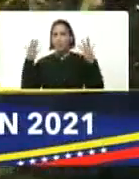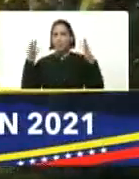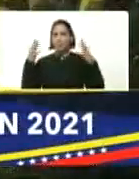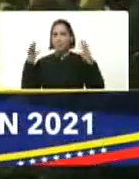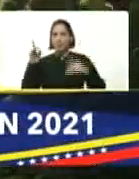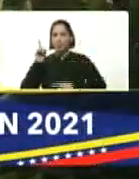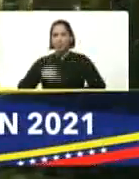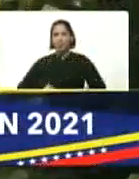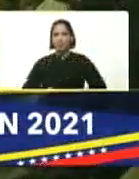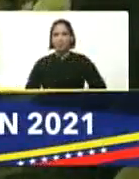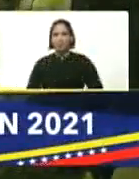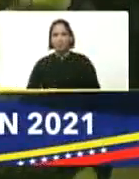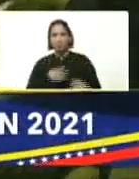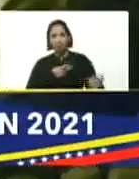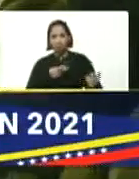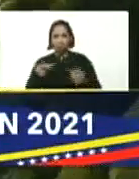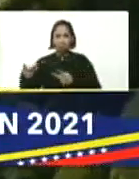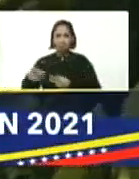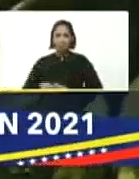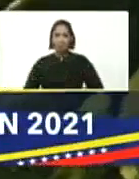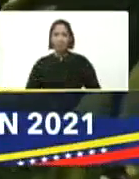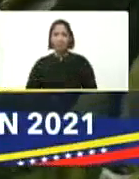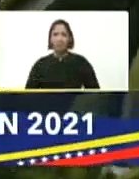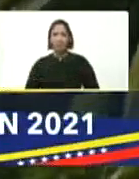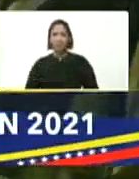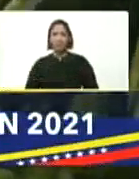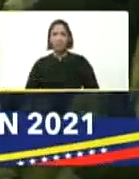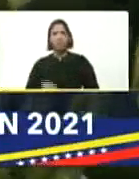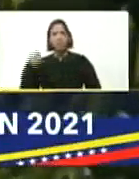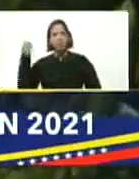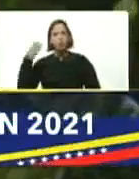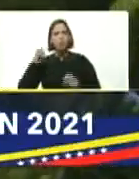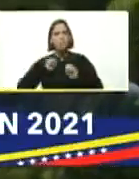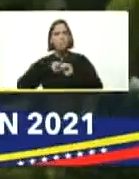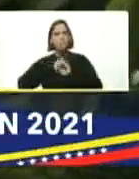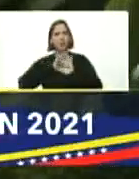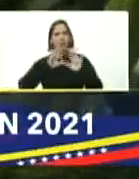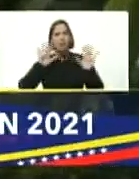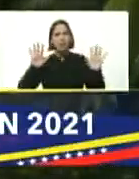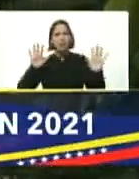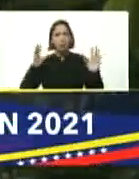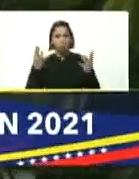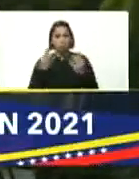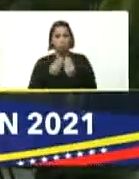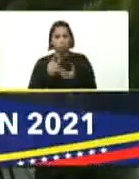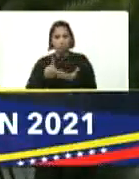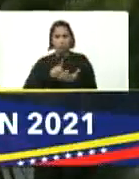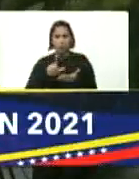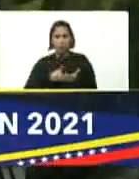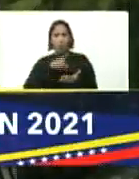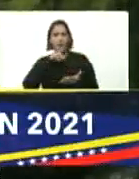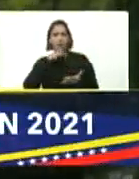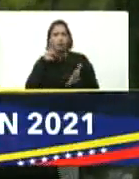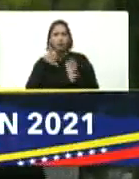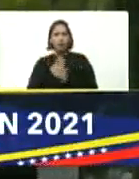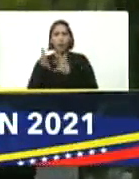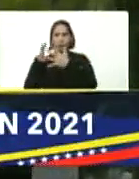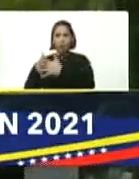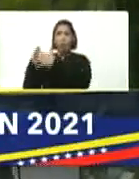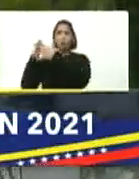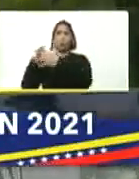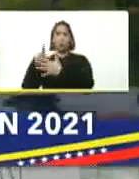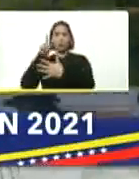ti. Bienvenido. Que vengas con tu luz, con tu brillo, con tu libro. Y hablando de Estados Unidos, también